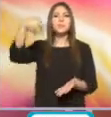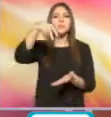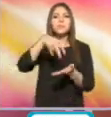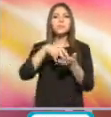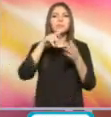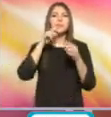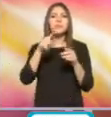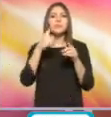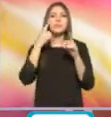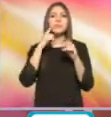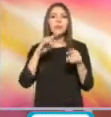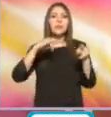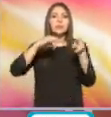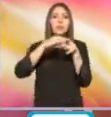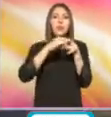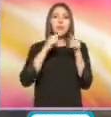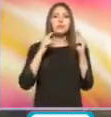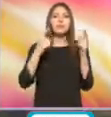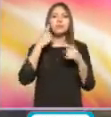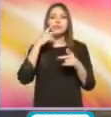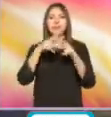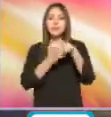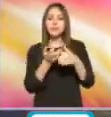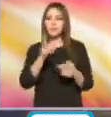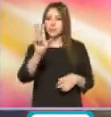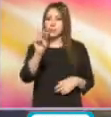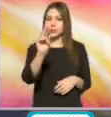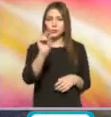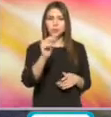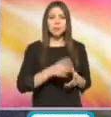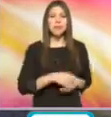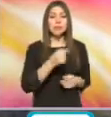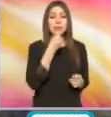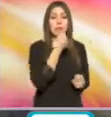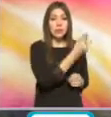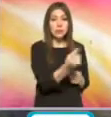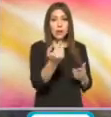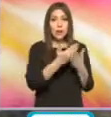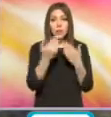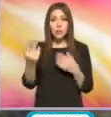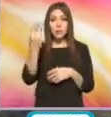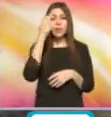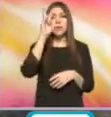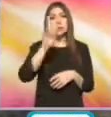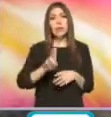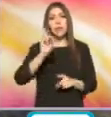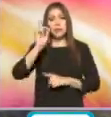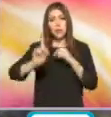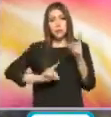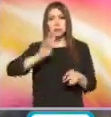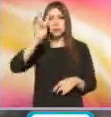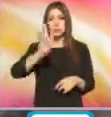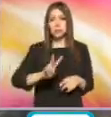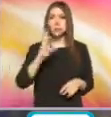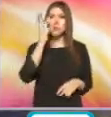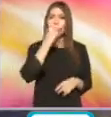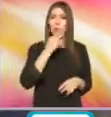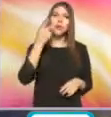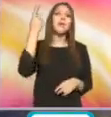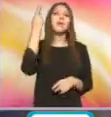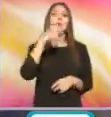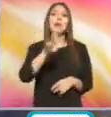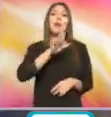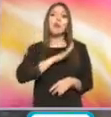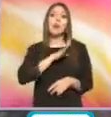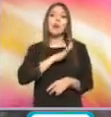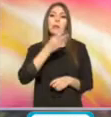cuadrilátero, a un ring. Bueno, no, pues a todos los niños que nos ven, obviamente es un deporte muy bonito, pero el cual también tiene su